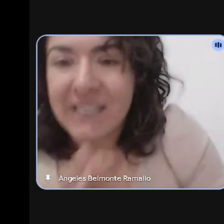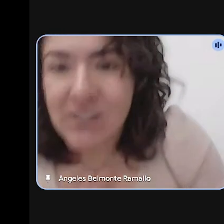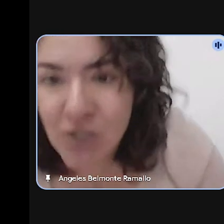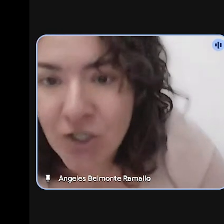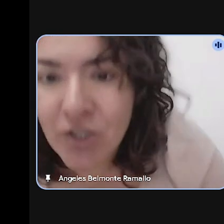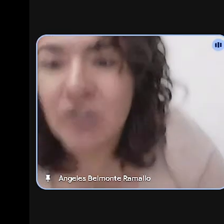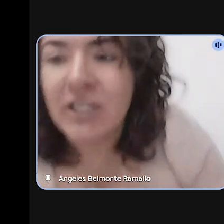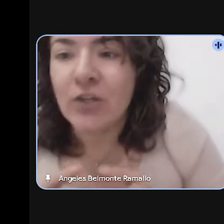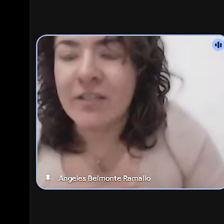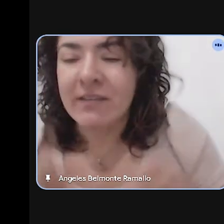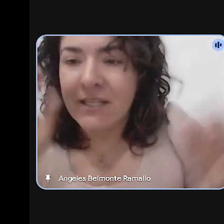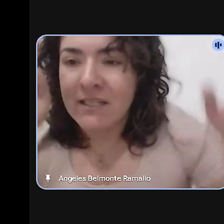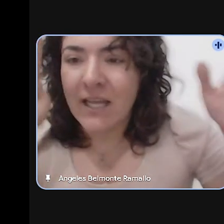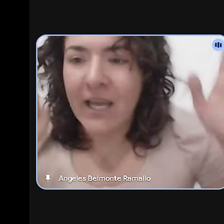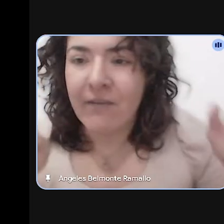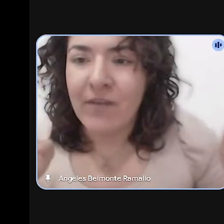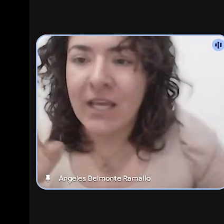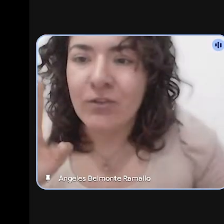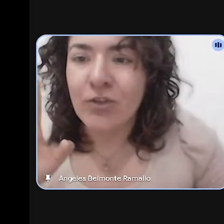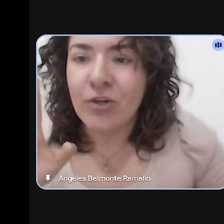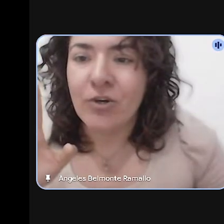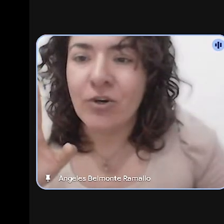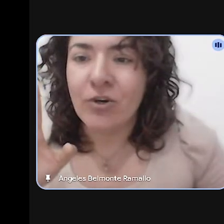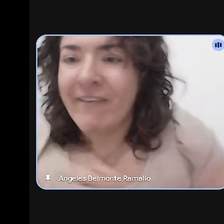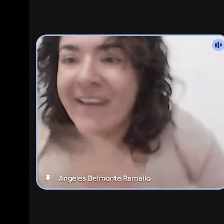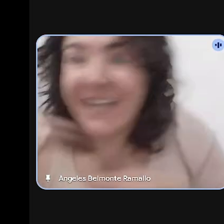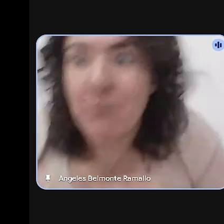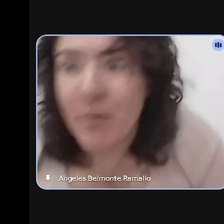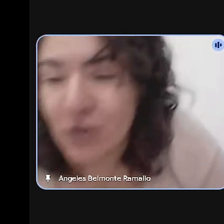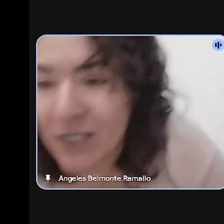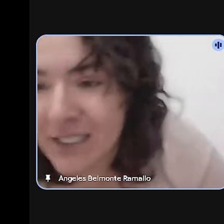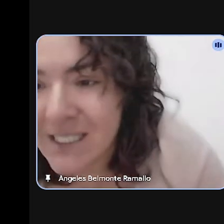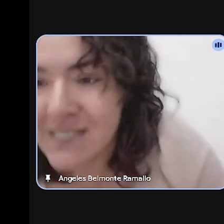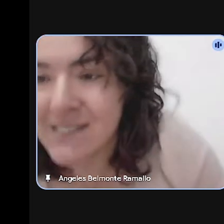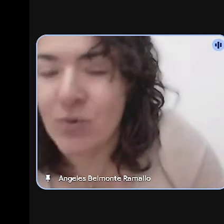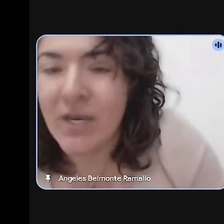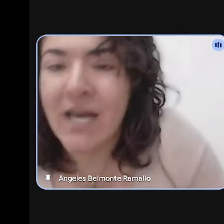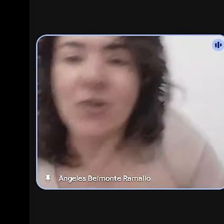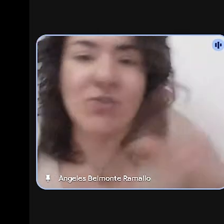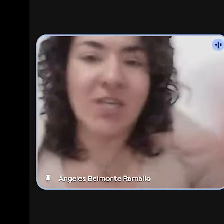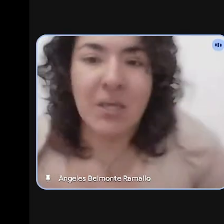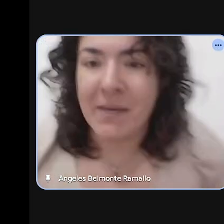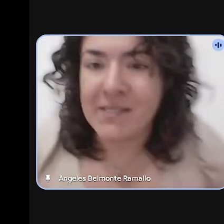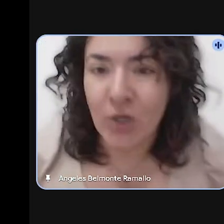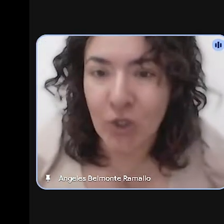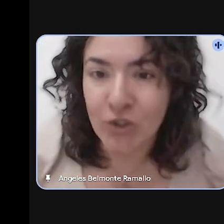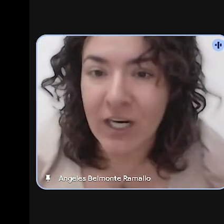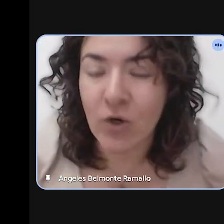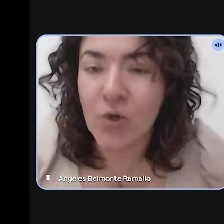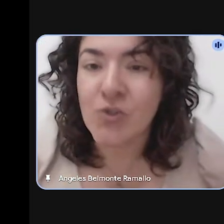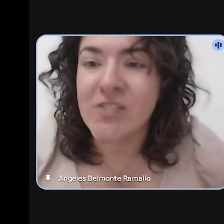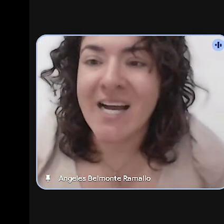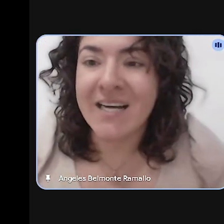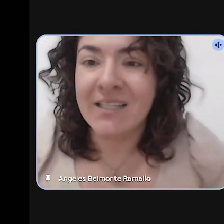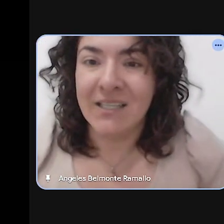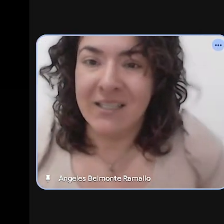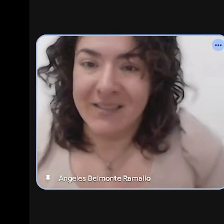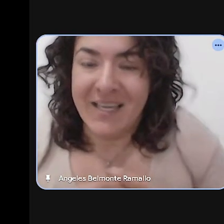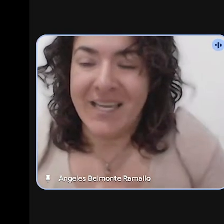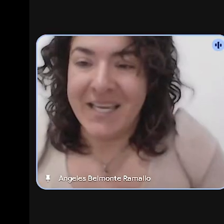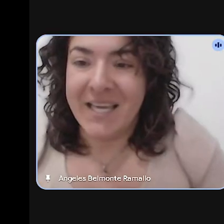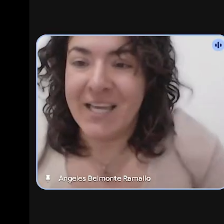presten atención, que no estén viendo a ver en qué momento agarran el celular o se dispersan con otra